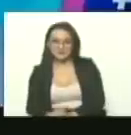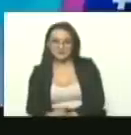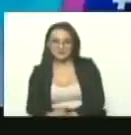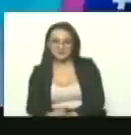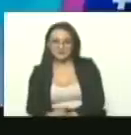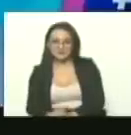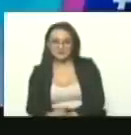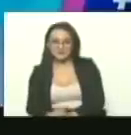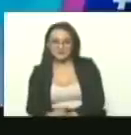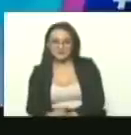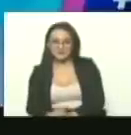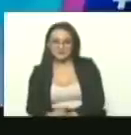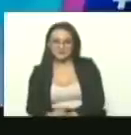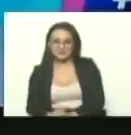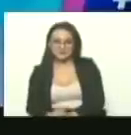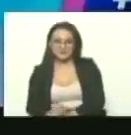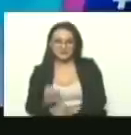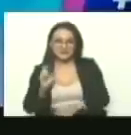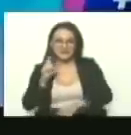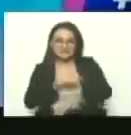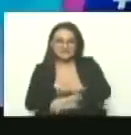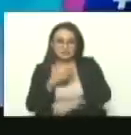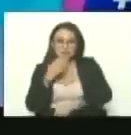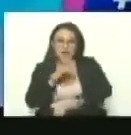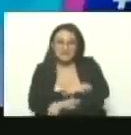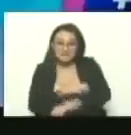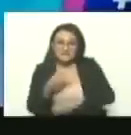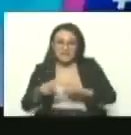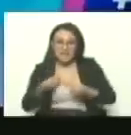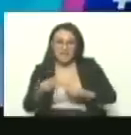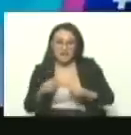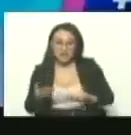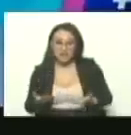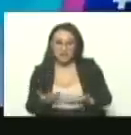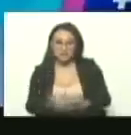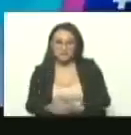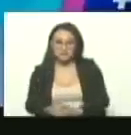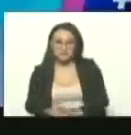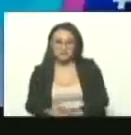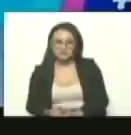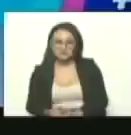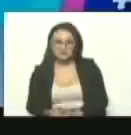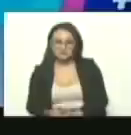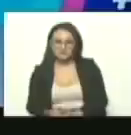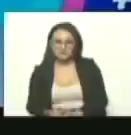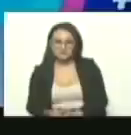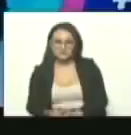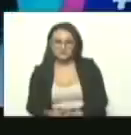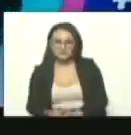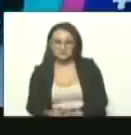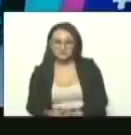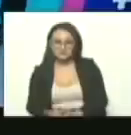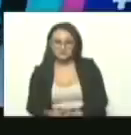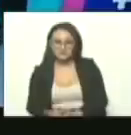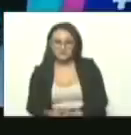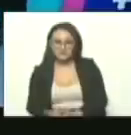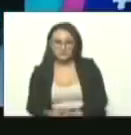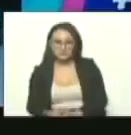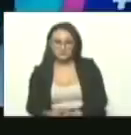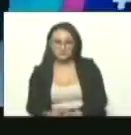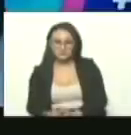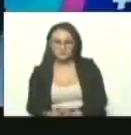Mira, vale, José Manuel, pruebe. ¿Y si me muerde, qué hago? No. ¿Grito? No, claro. Claro.